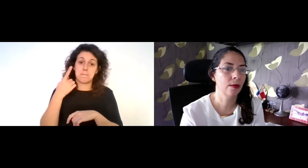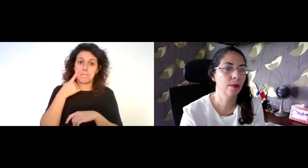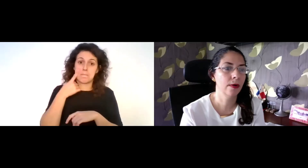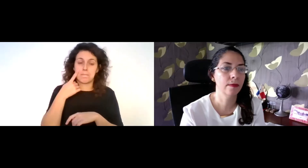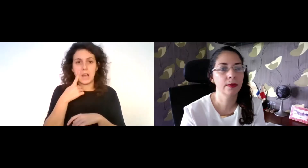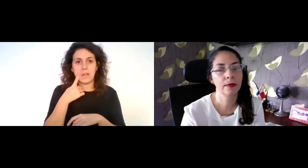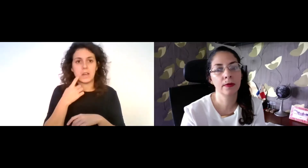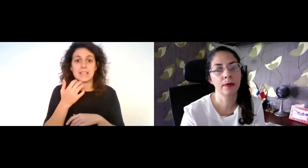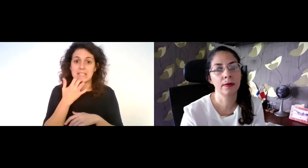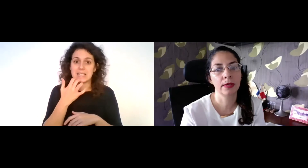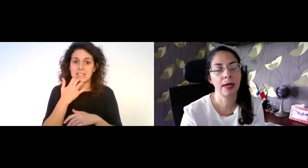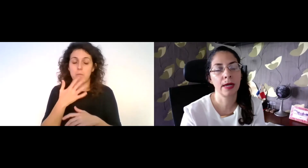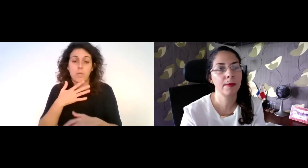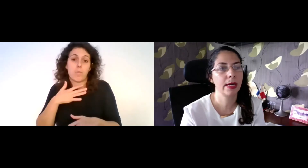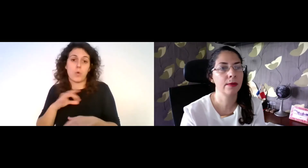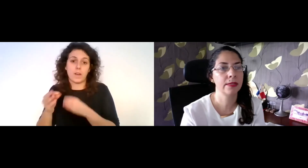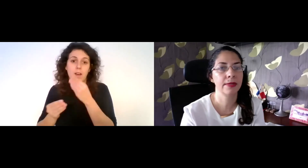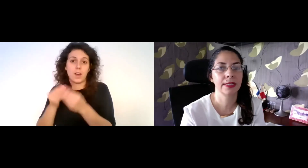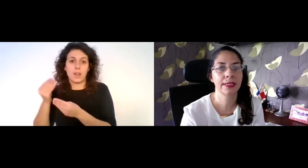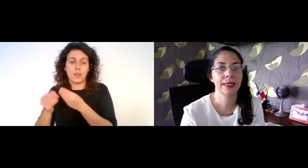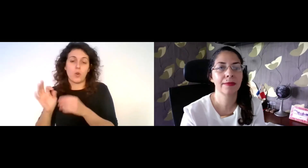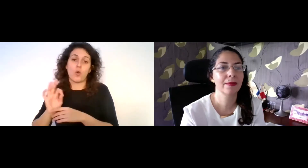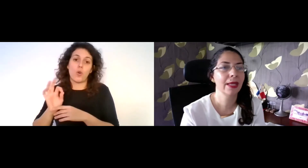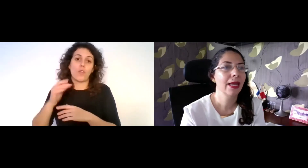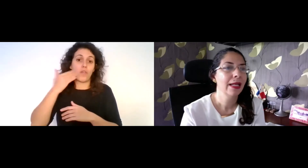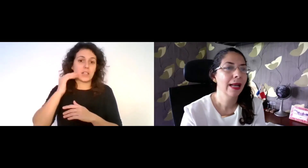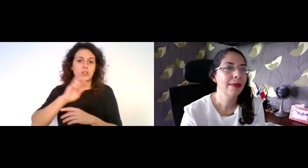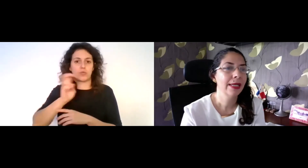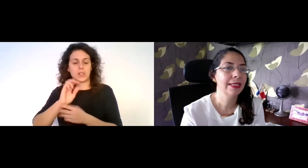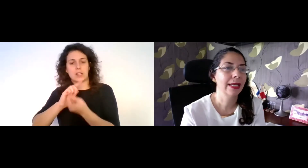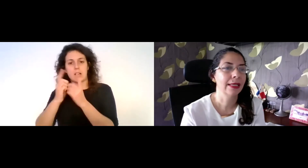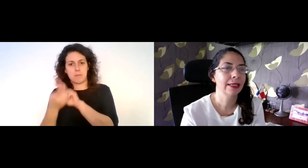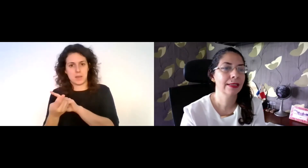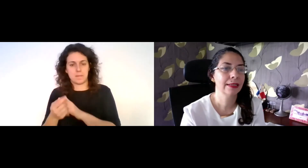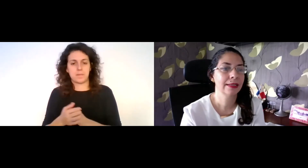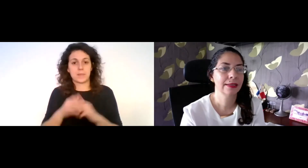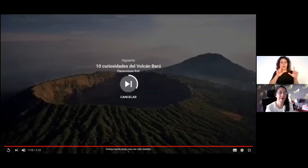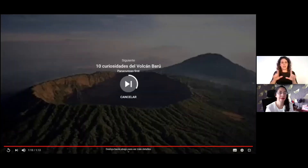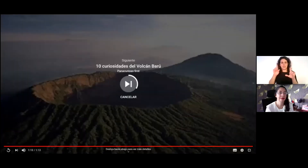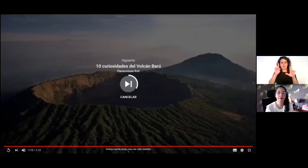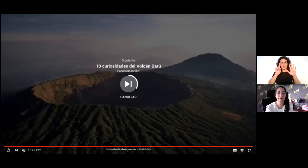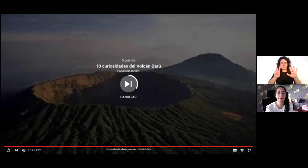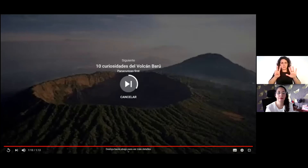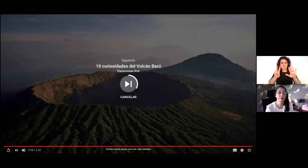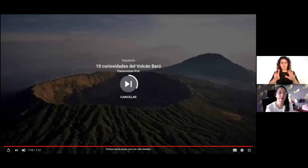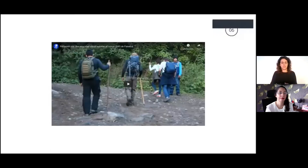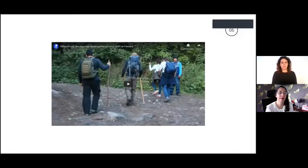el grupo o lo cambian para otras fechas. Lámina 7.